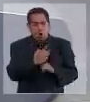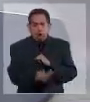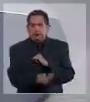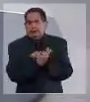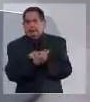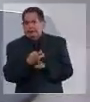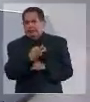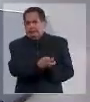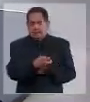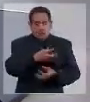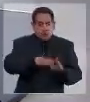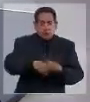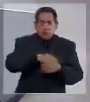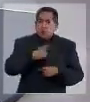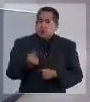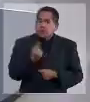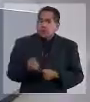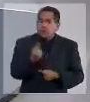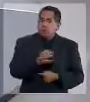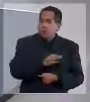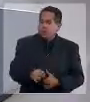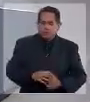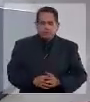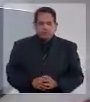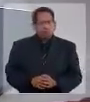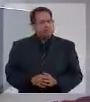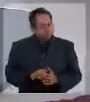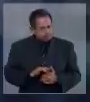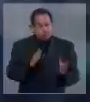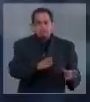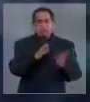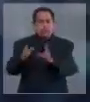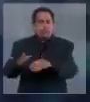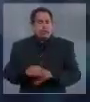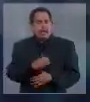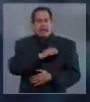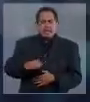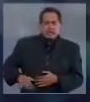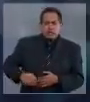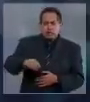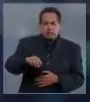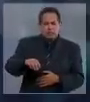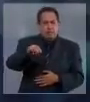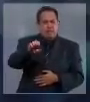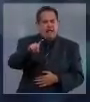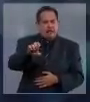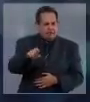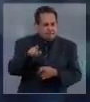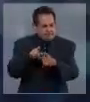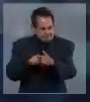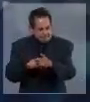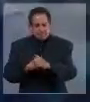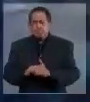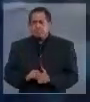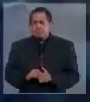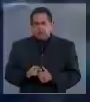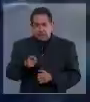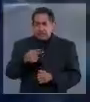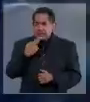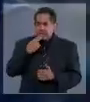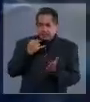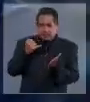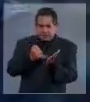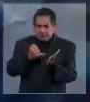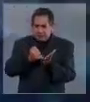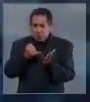decir, renovable. Muy bien. Candidato Amir, ¿es fiscal, ambiental y éticamente sustentable estar subsidiando